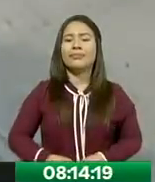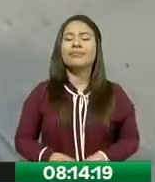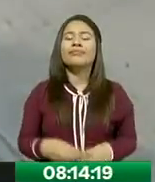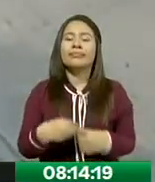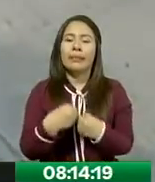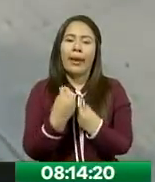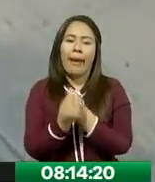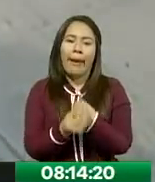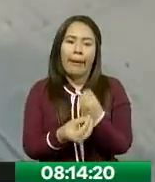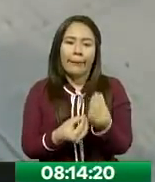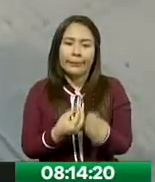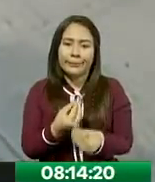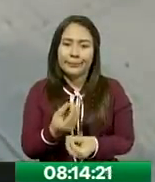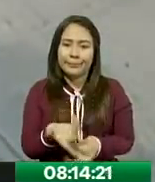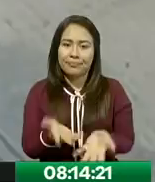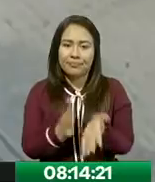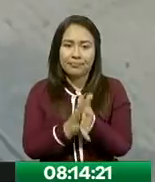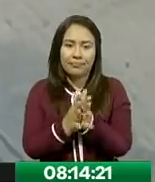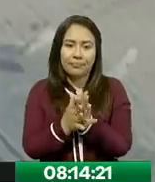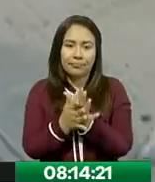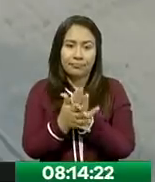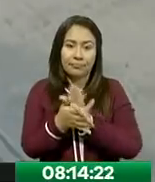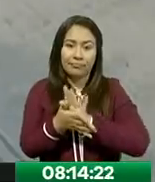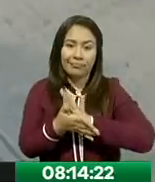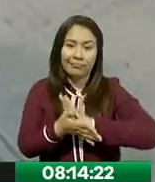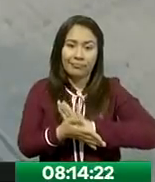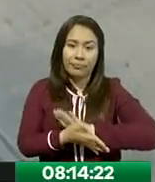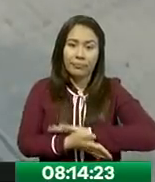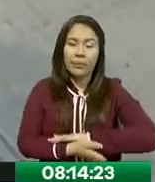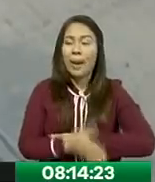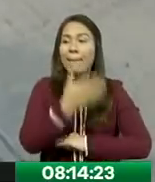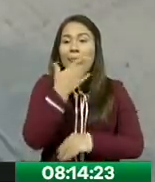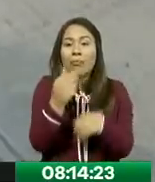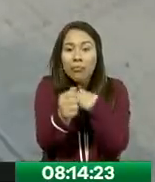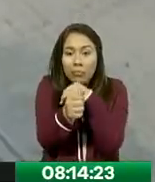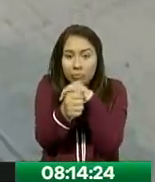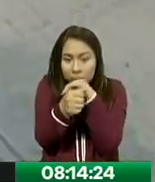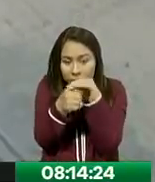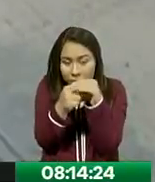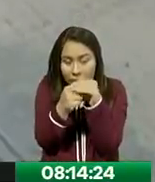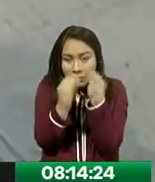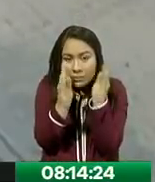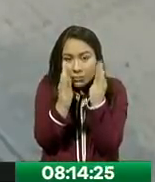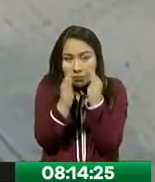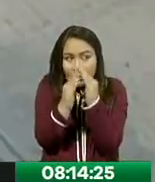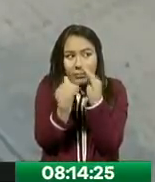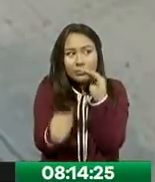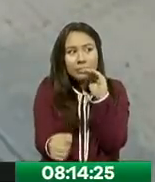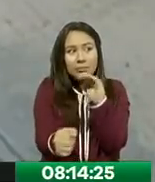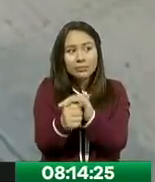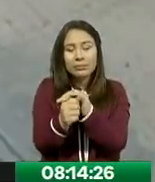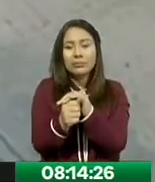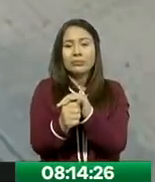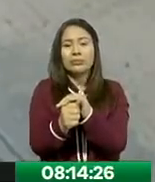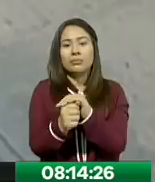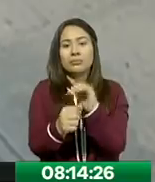hace? ¿Sabe qué tiene que hacer? No salga a la calle, protéjase, porque, pero hasta en su casa está en